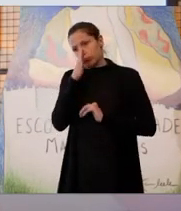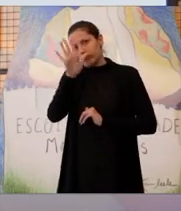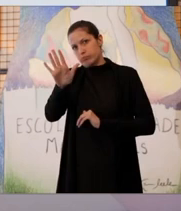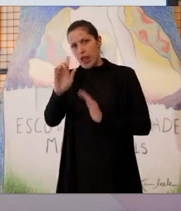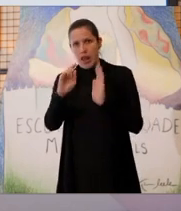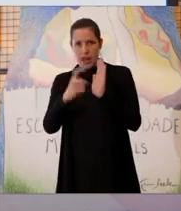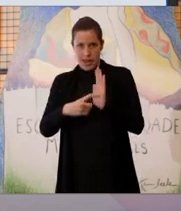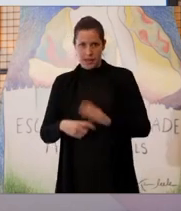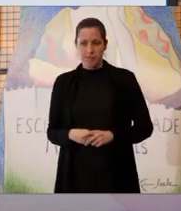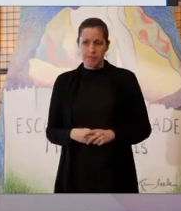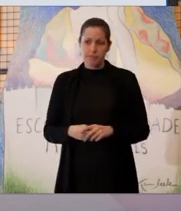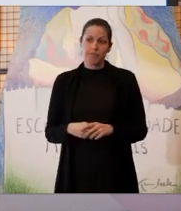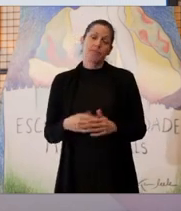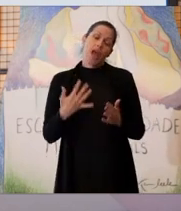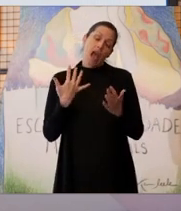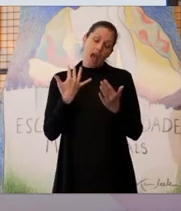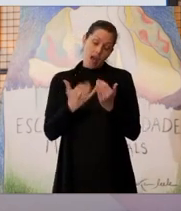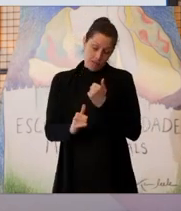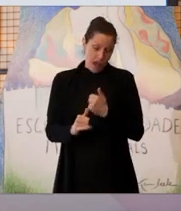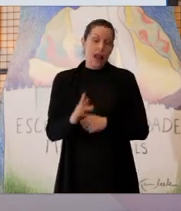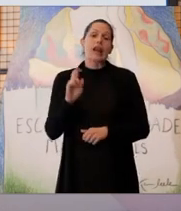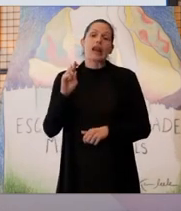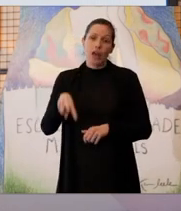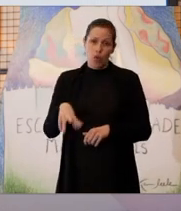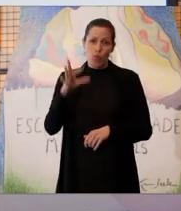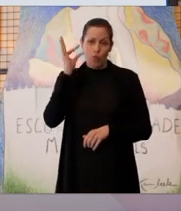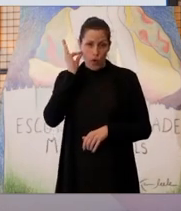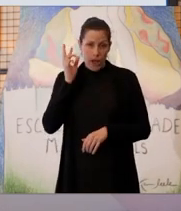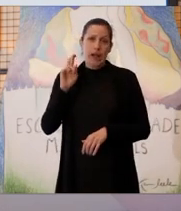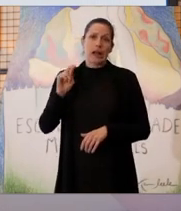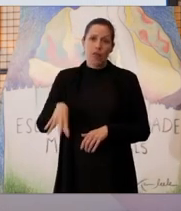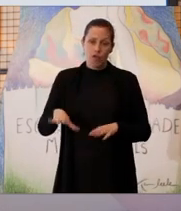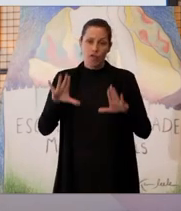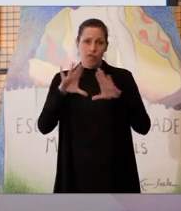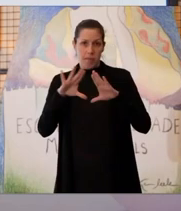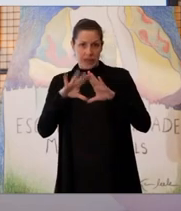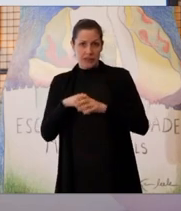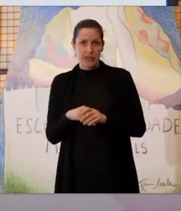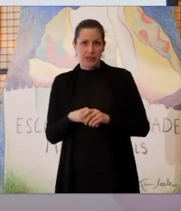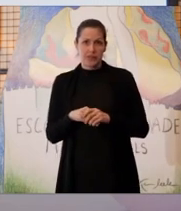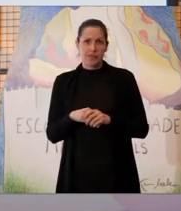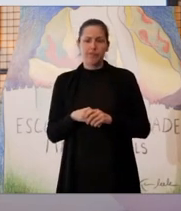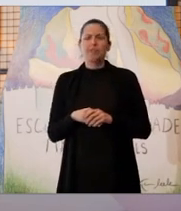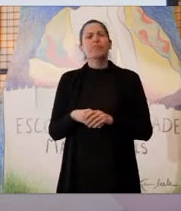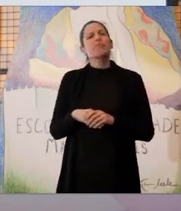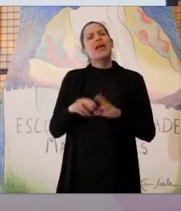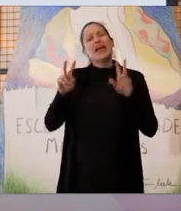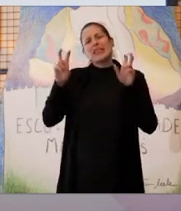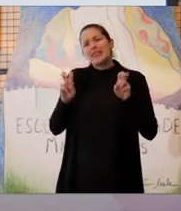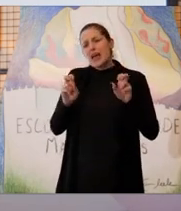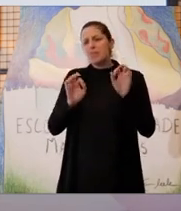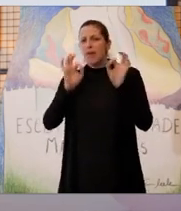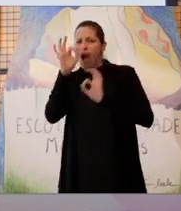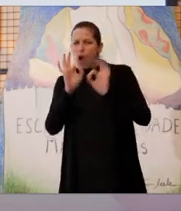nos dieron la razón a las mujeres y a la feminista Cuál era la excusa para oponerse a las cuotas la excusa para